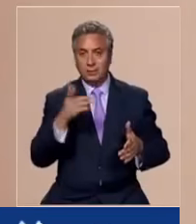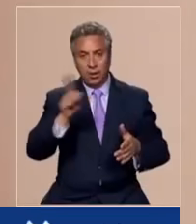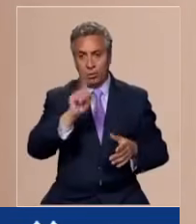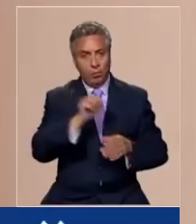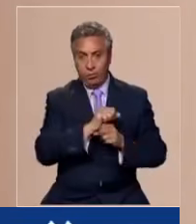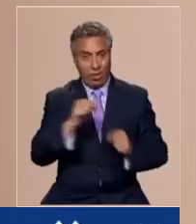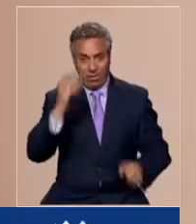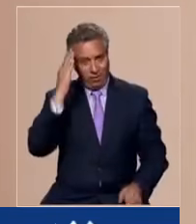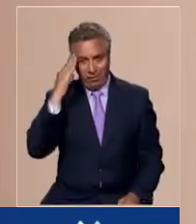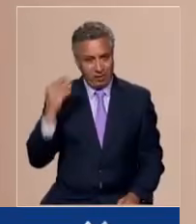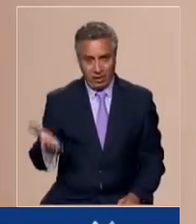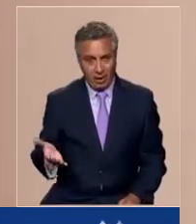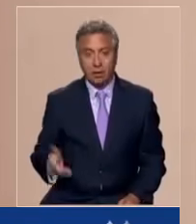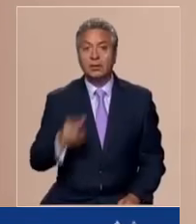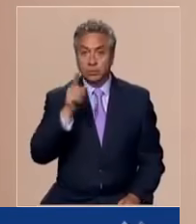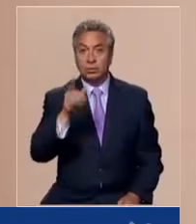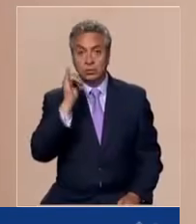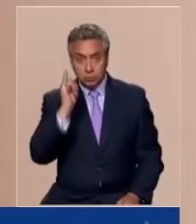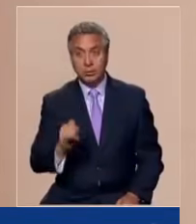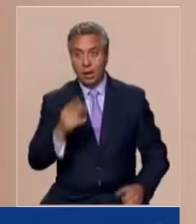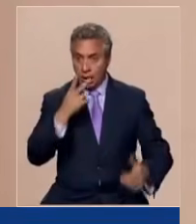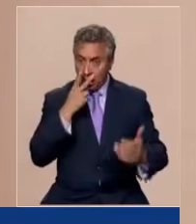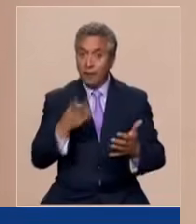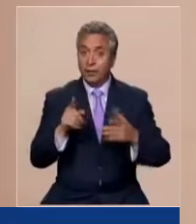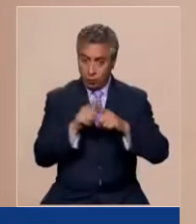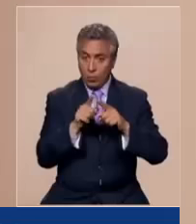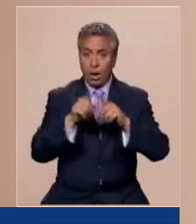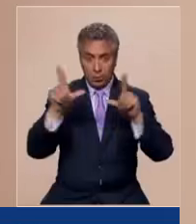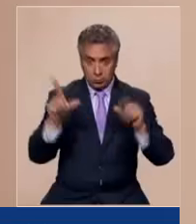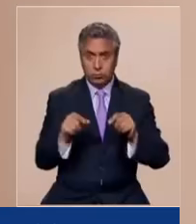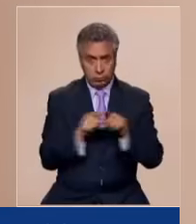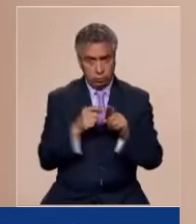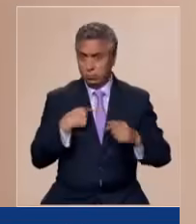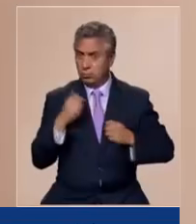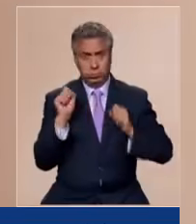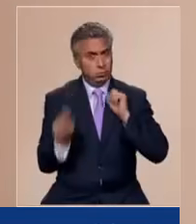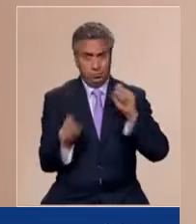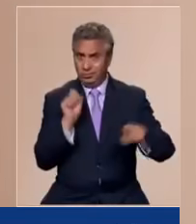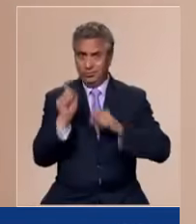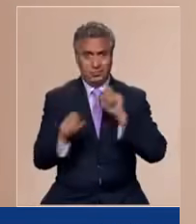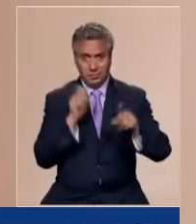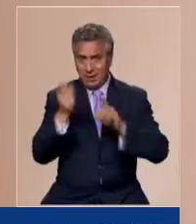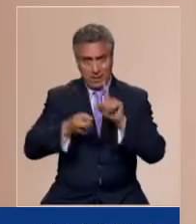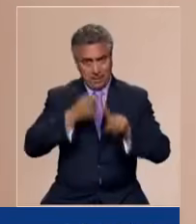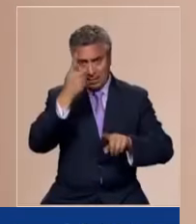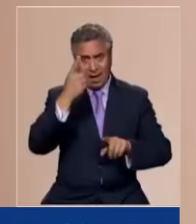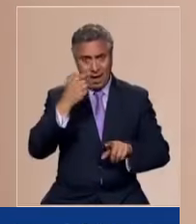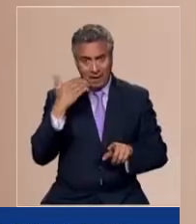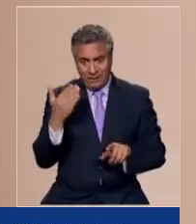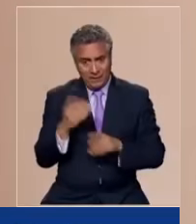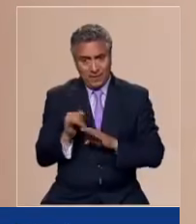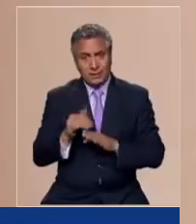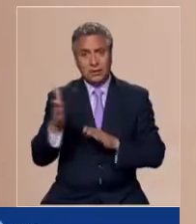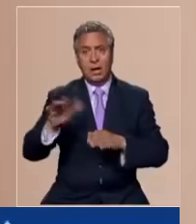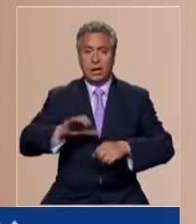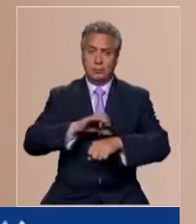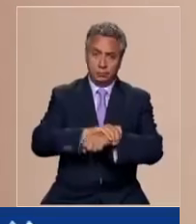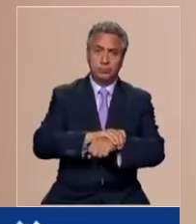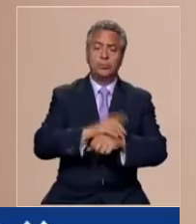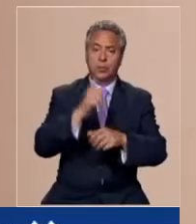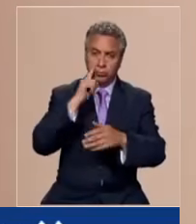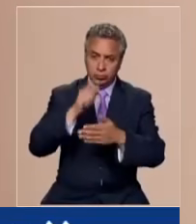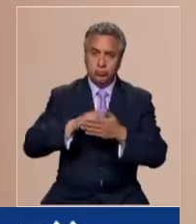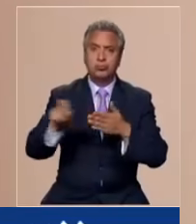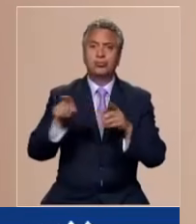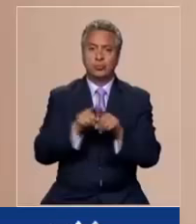olvidar eso. Pero sí que se le reconozcan todos los atenuantes que hemos esgrimido desde el primer minuto en que se pasó a control de detención, que se le reconozca una